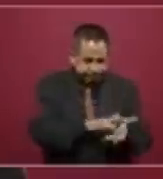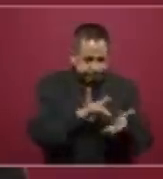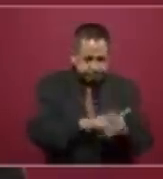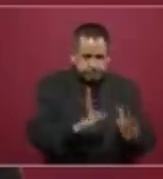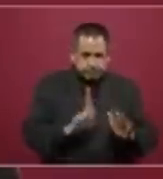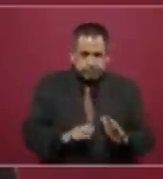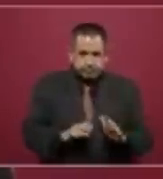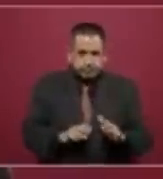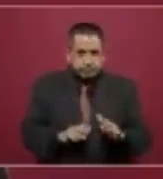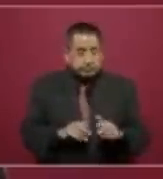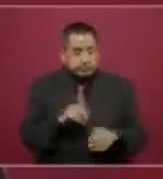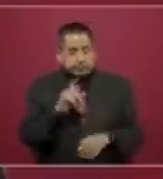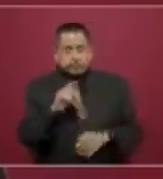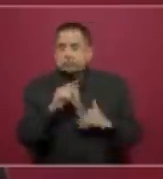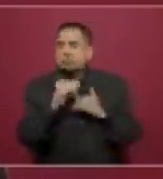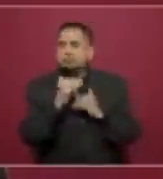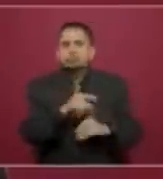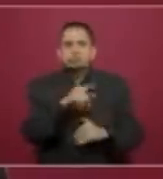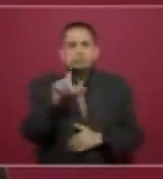hasta 20 hectáreas,